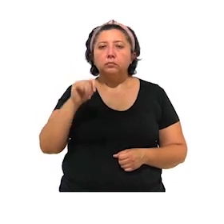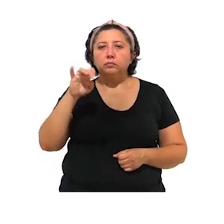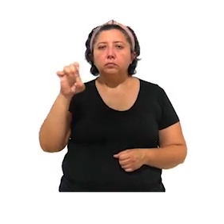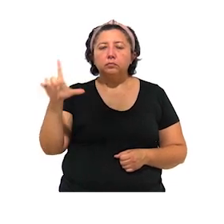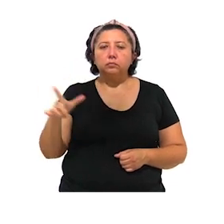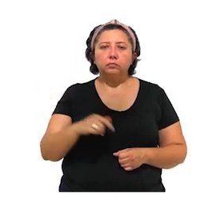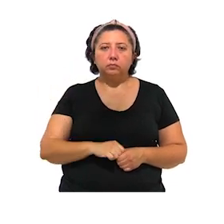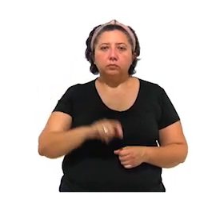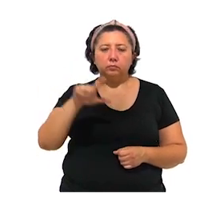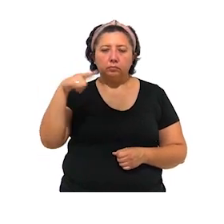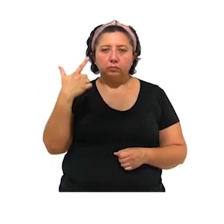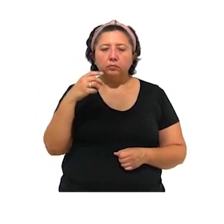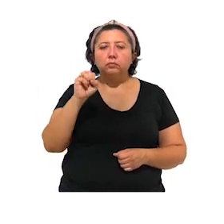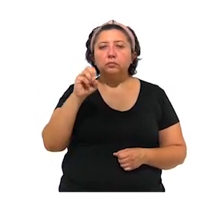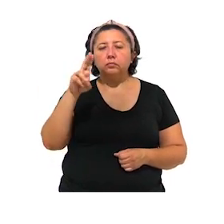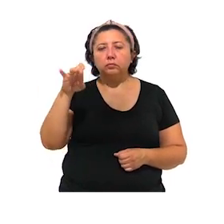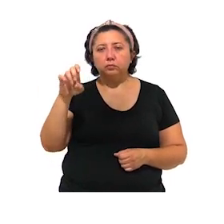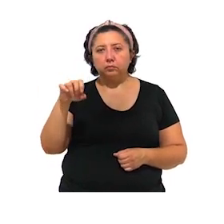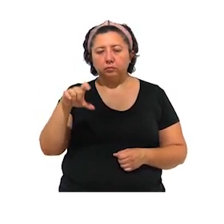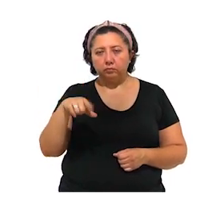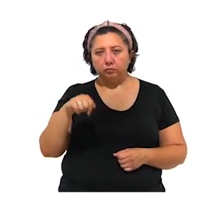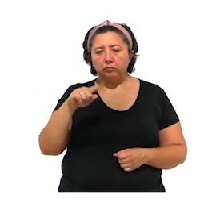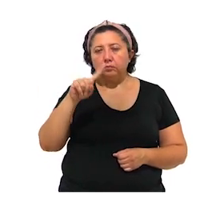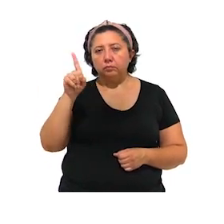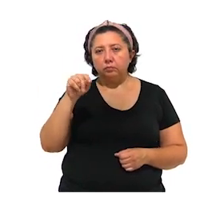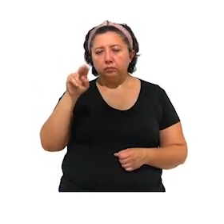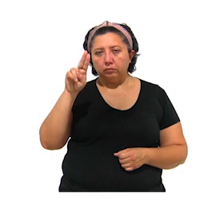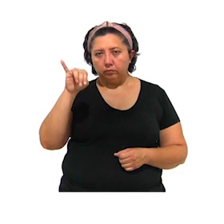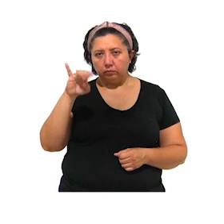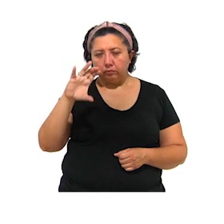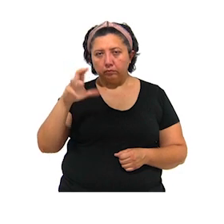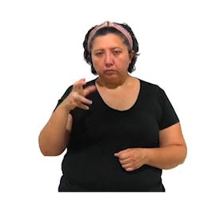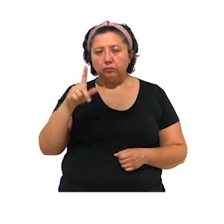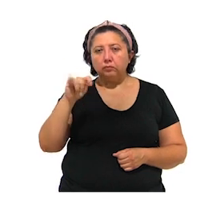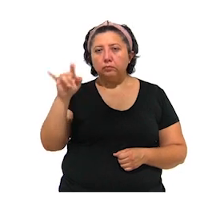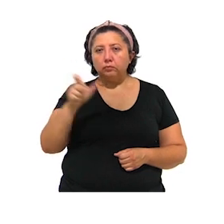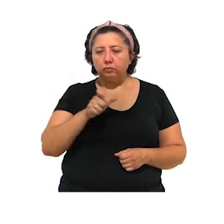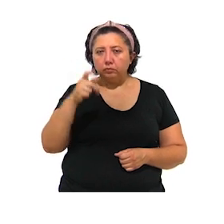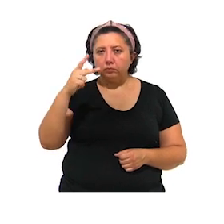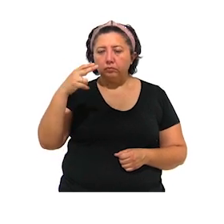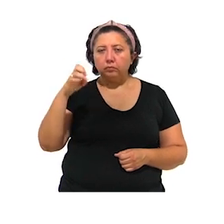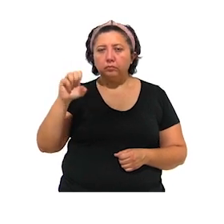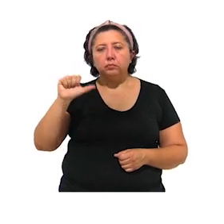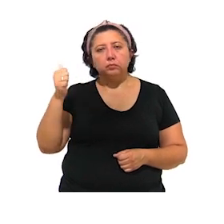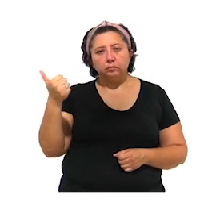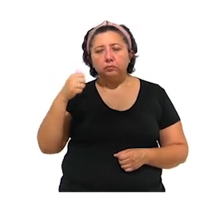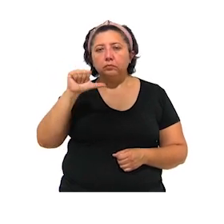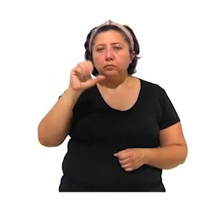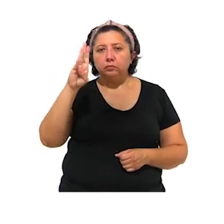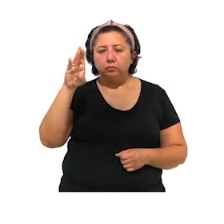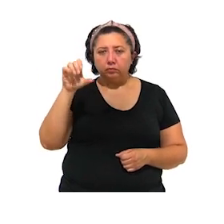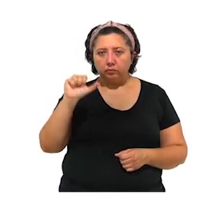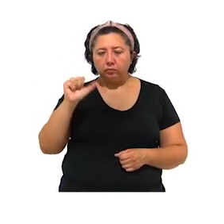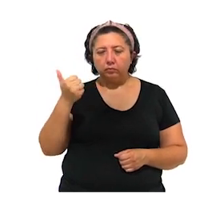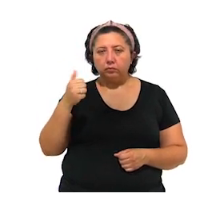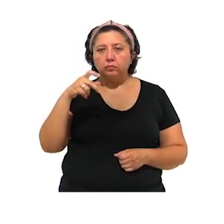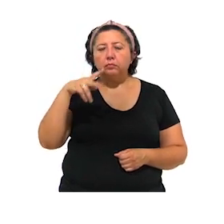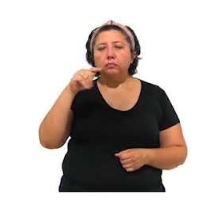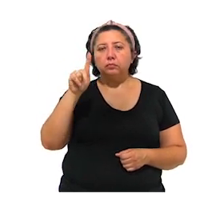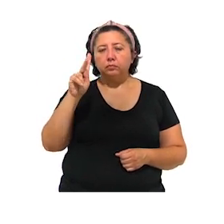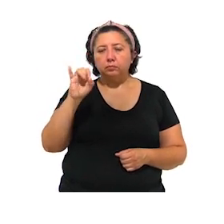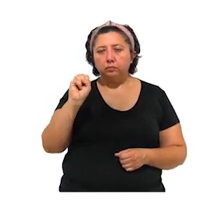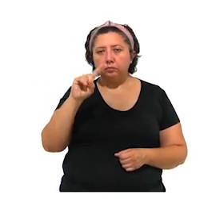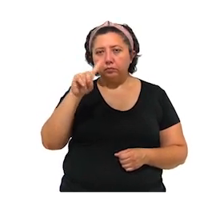2 en cacalchén y santón sin ancho y tixpehual 1 en avala bustos cansahcab